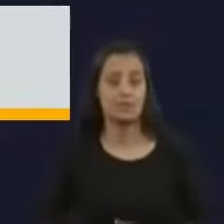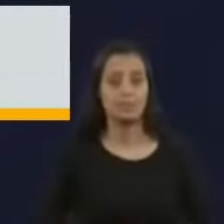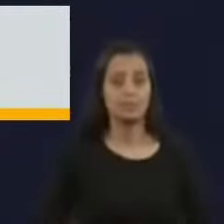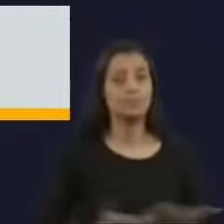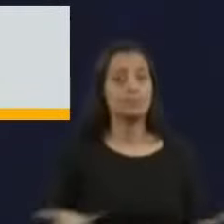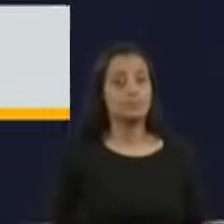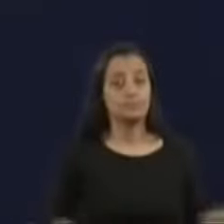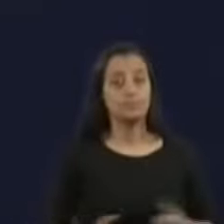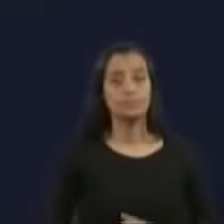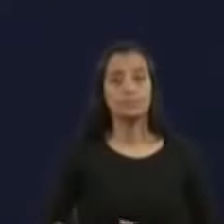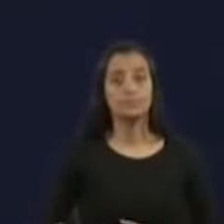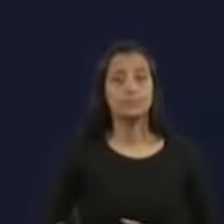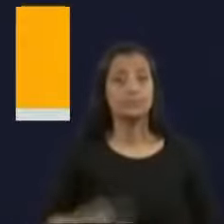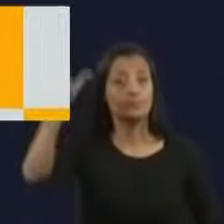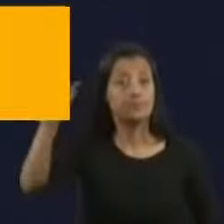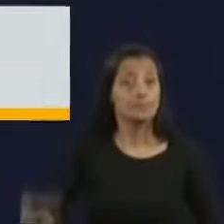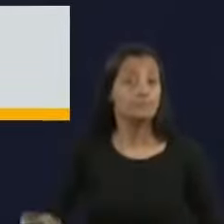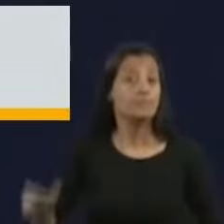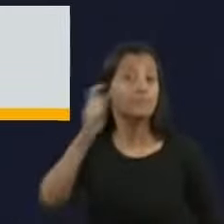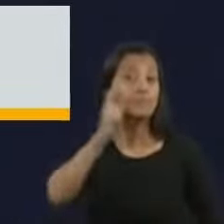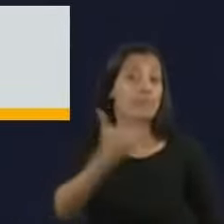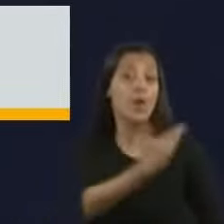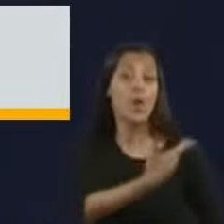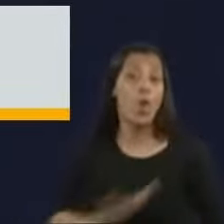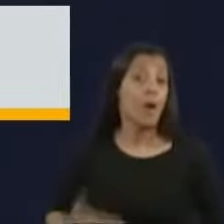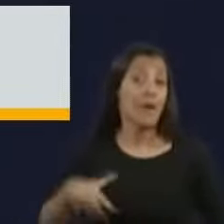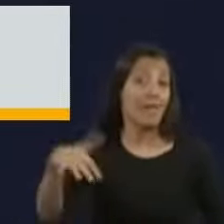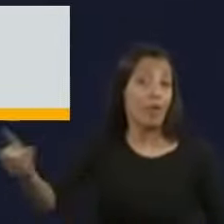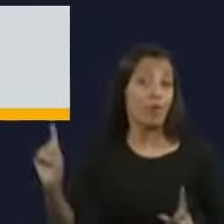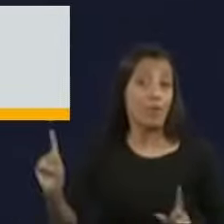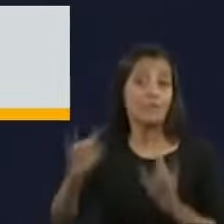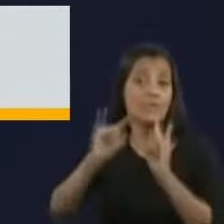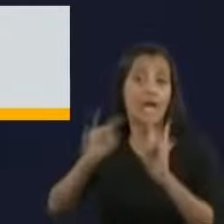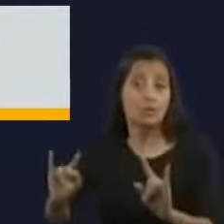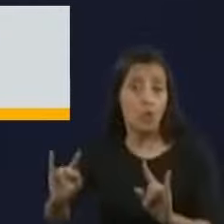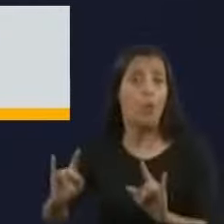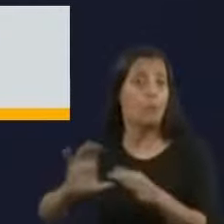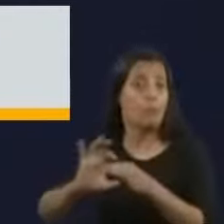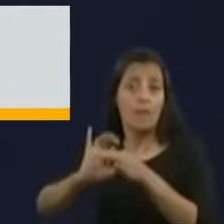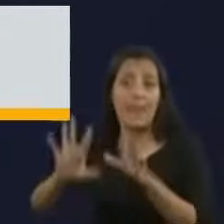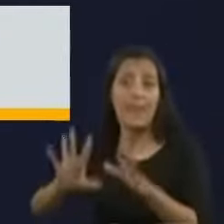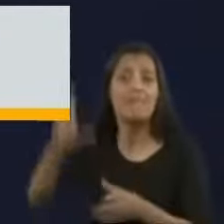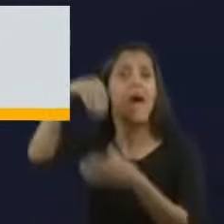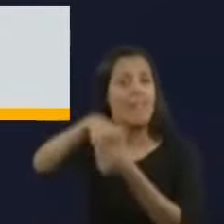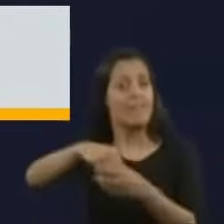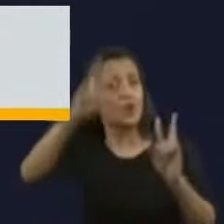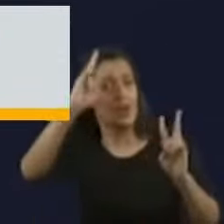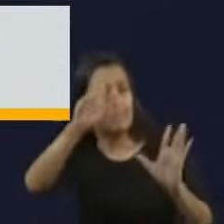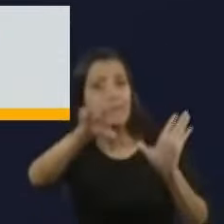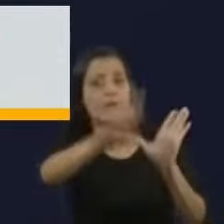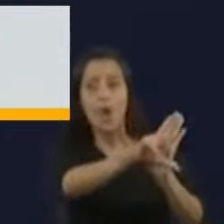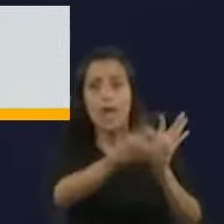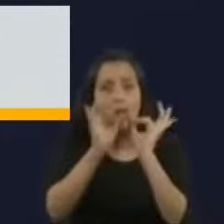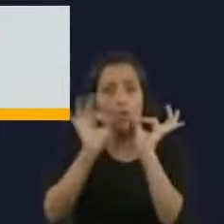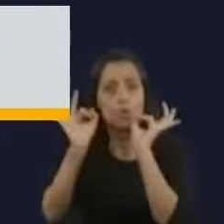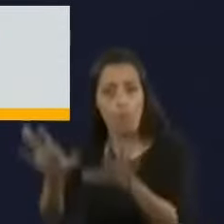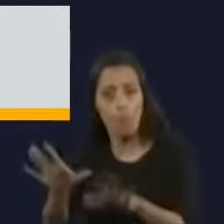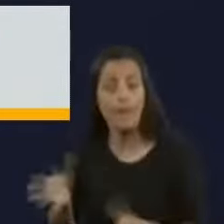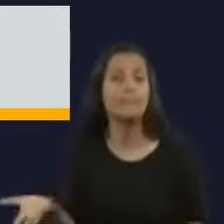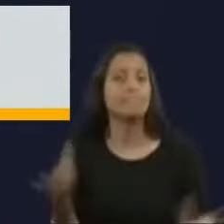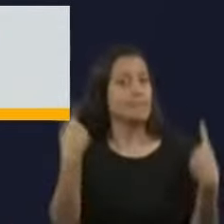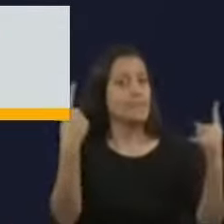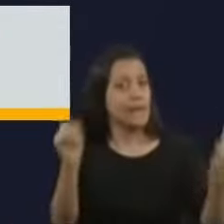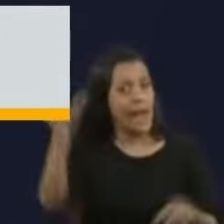Bueno, a ver, es el gobernador de la provincia, él tiene la libertad de dentro de la ley hacer lo que se le ocurra. Sería extraño que quiera